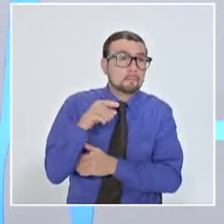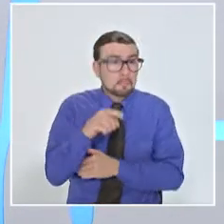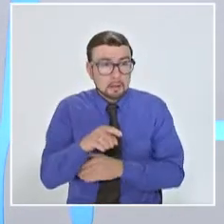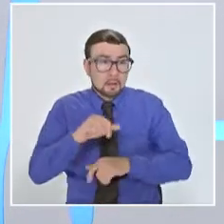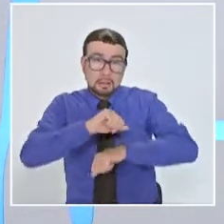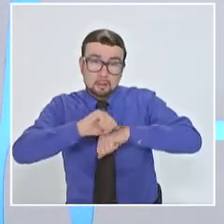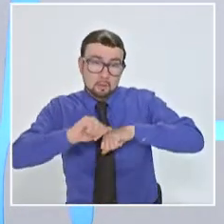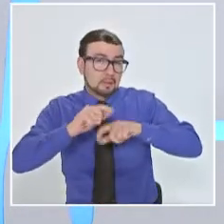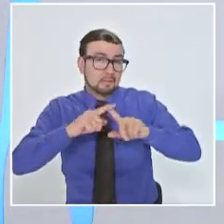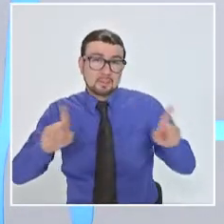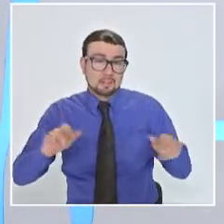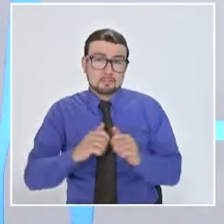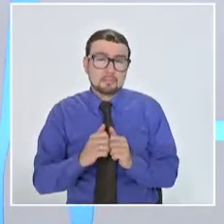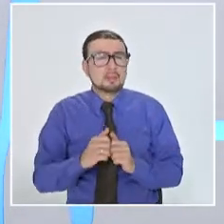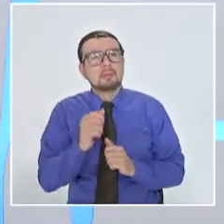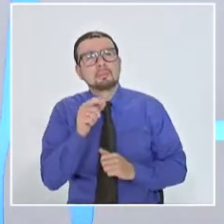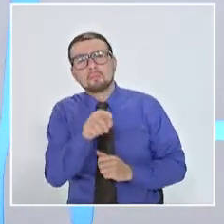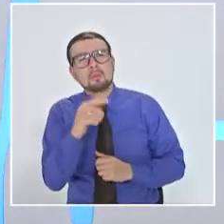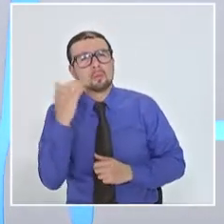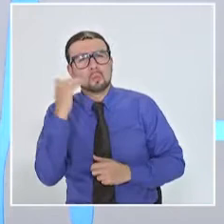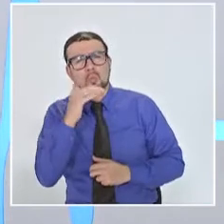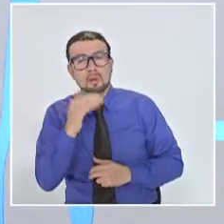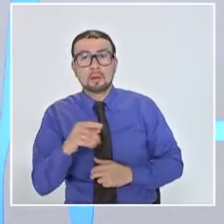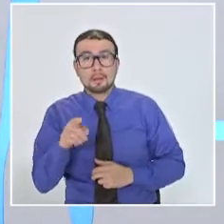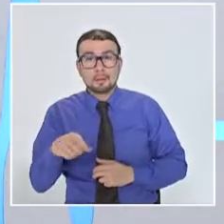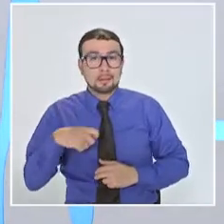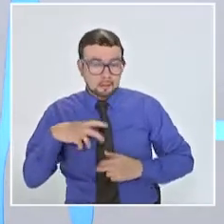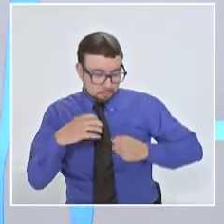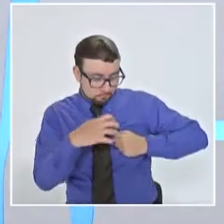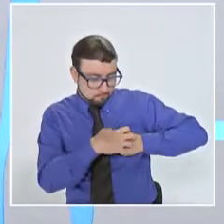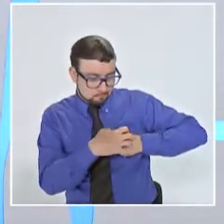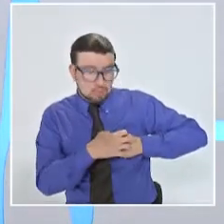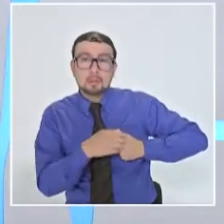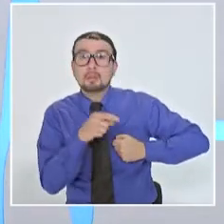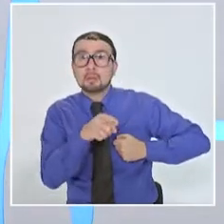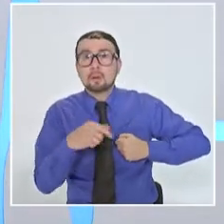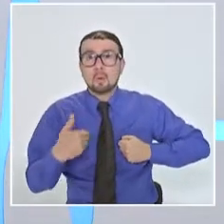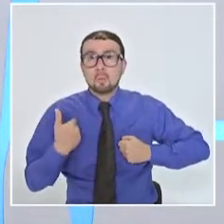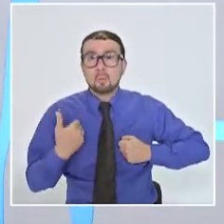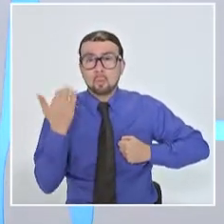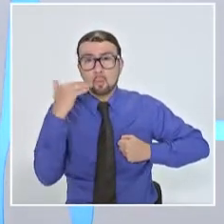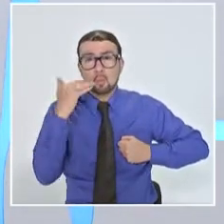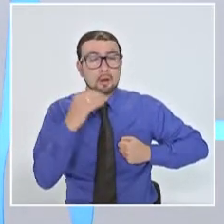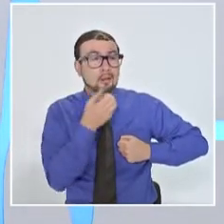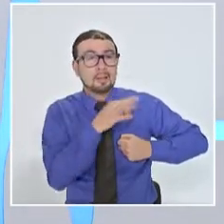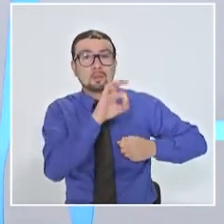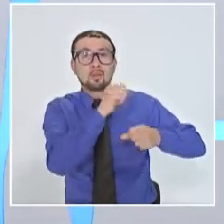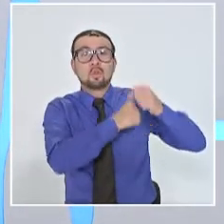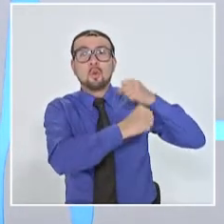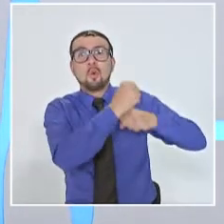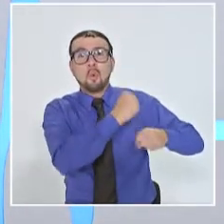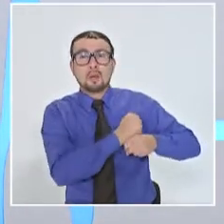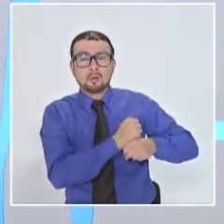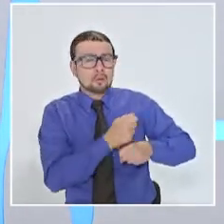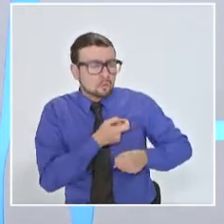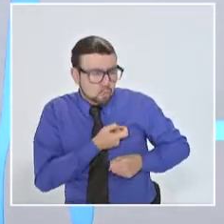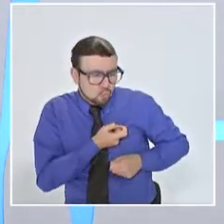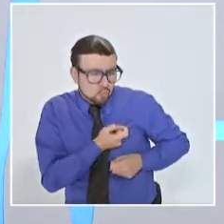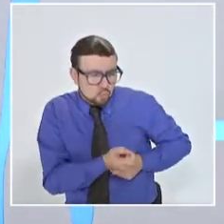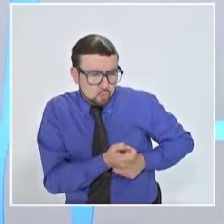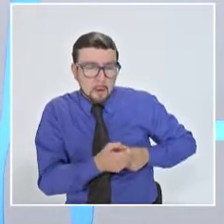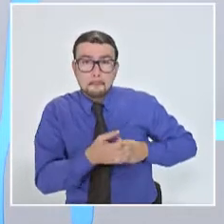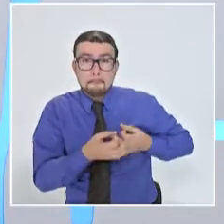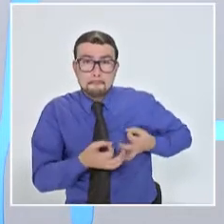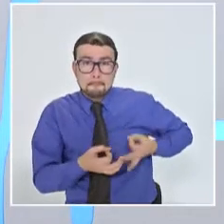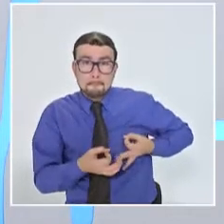distinto. Si yo tengo una paciente con un fibroadenoma de 18 años y tiene una masa a 10 centímetros del pezón, yo le hago